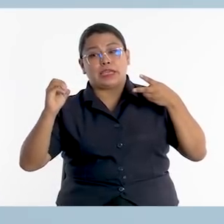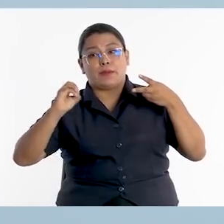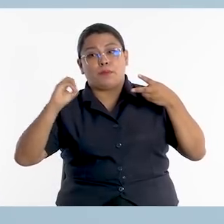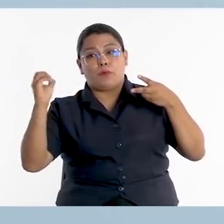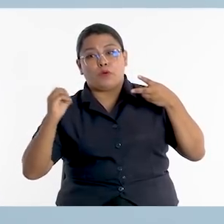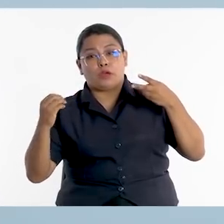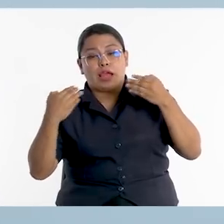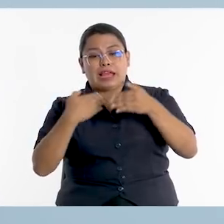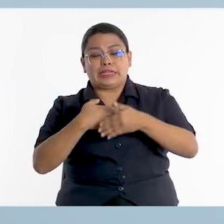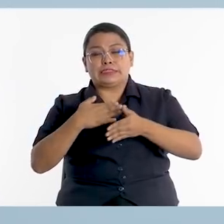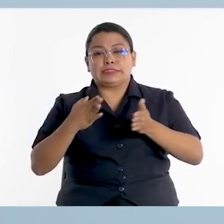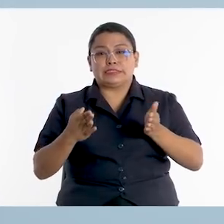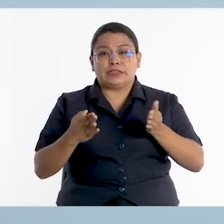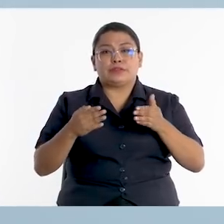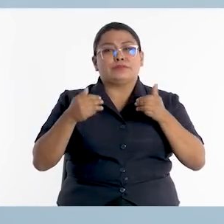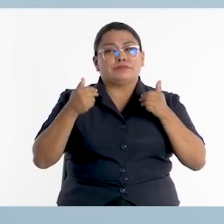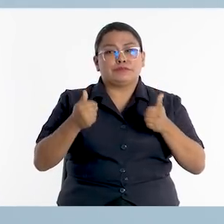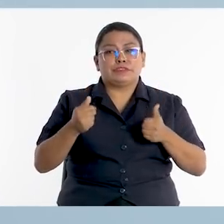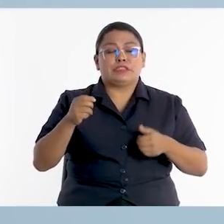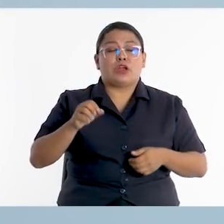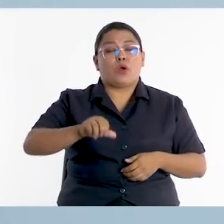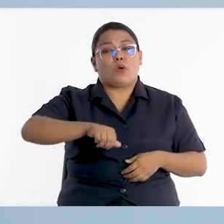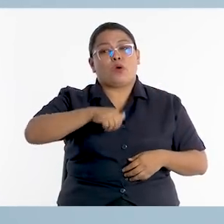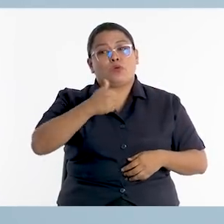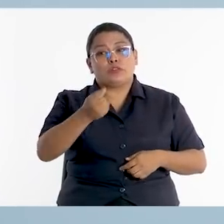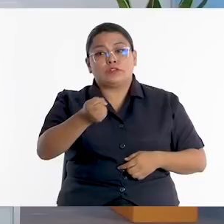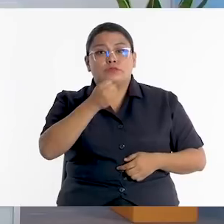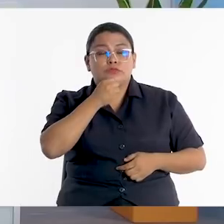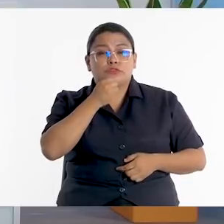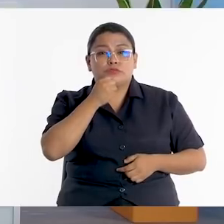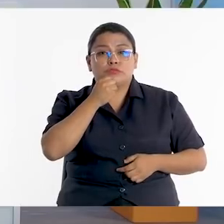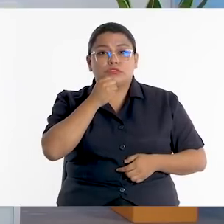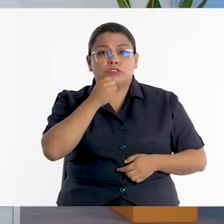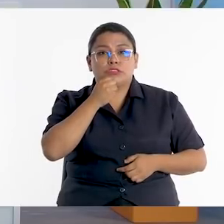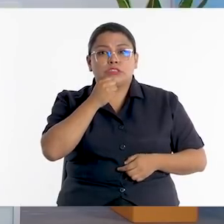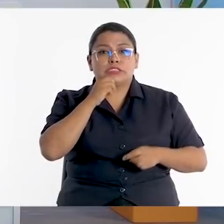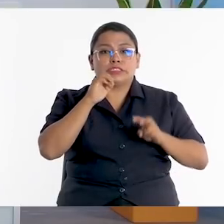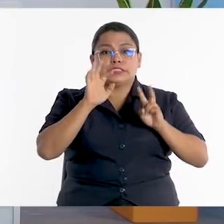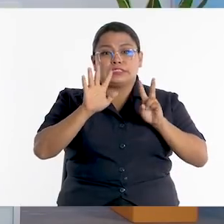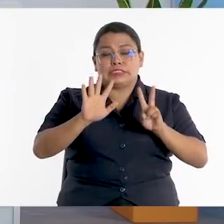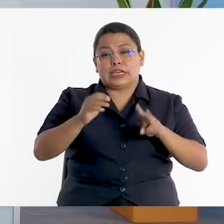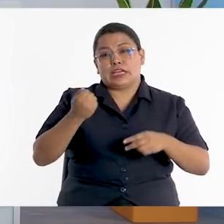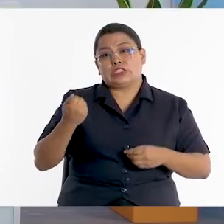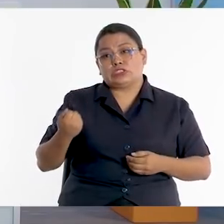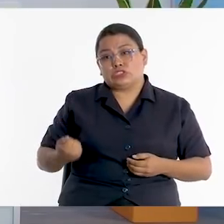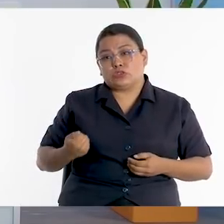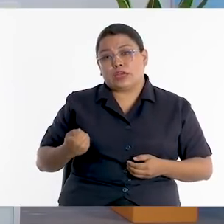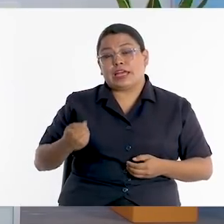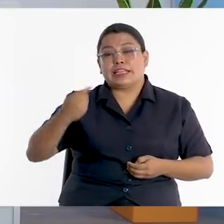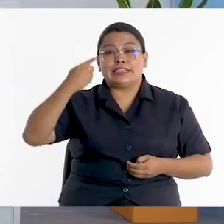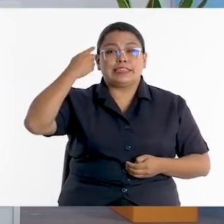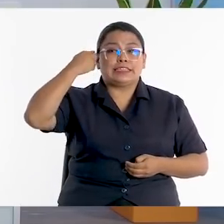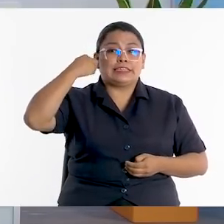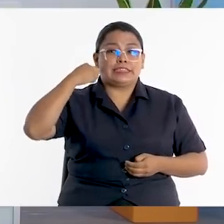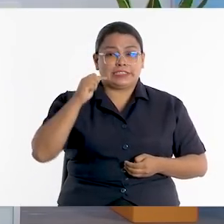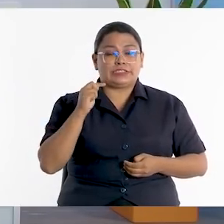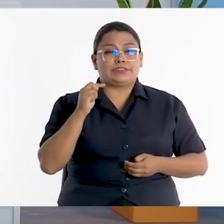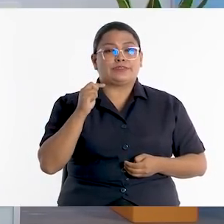salón. Ahora bien, la otra información es que 7 de esos estudiantes son niños.